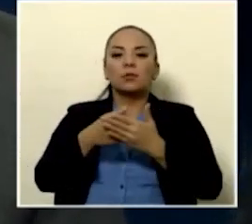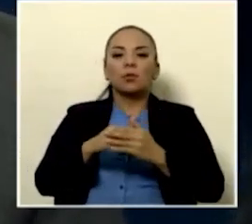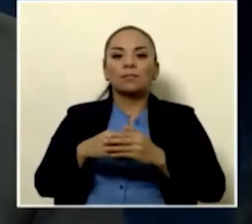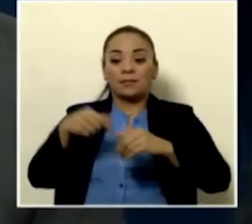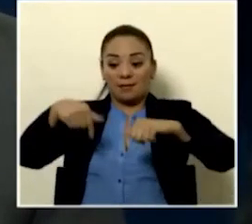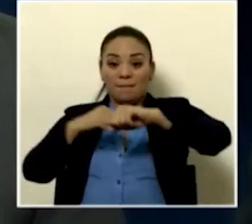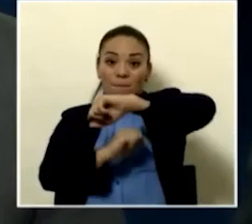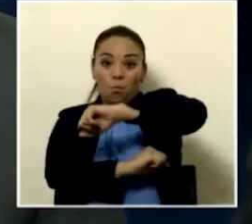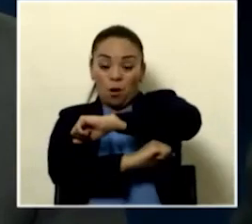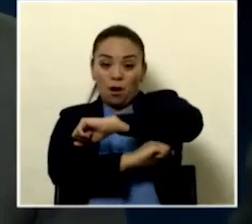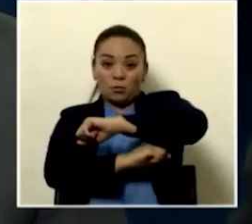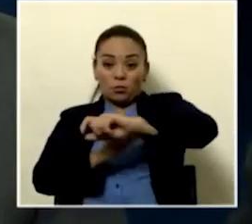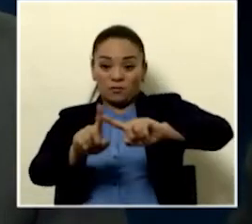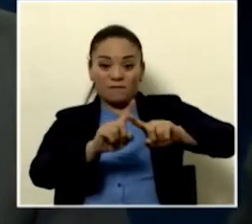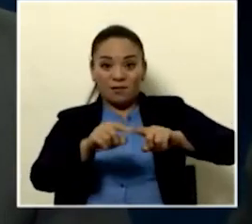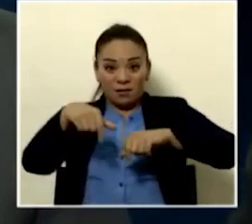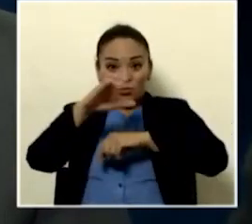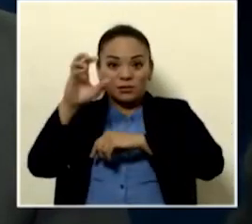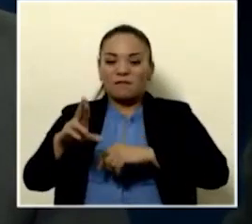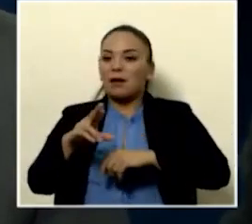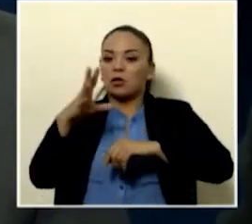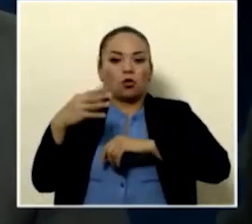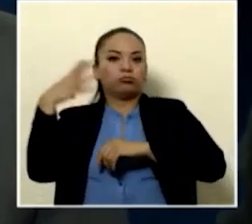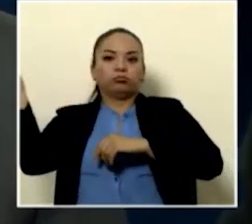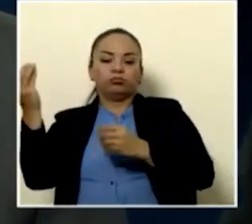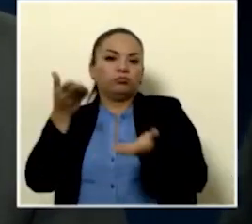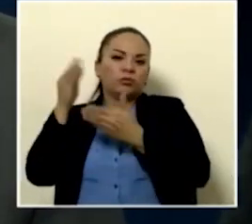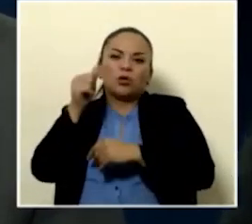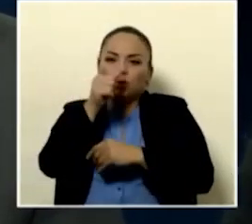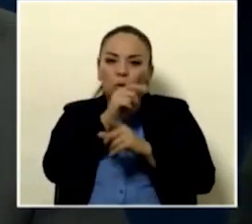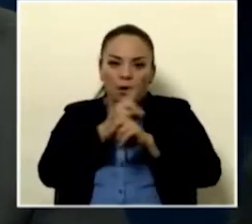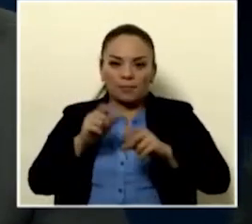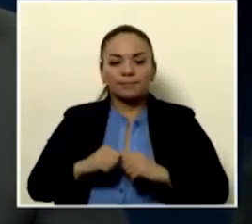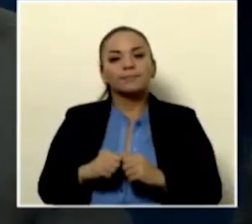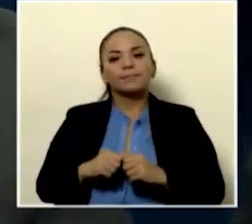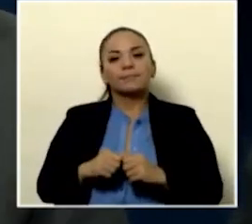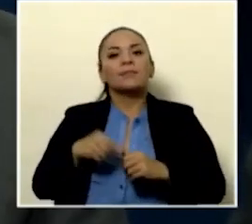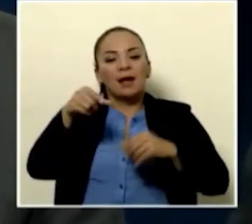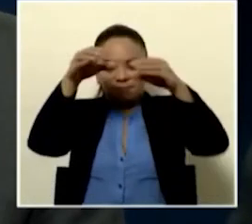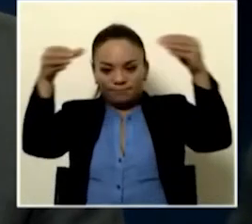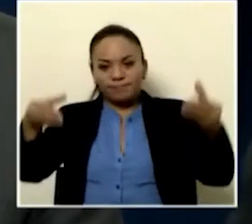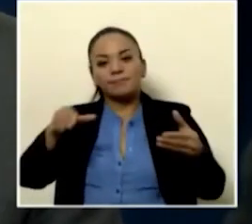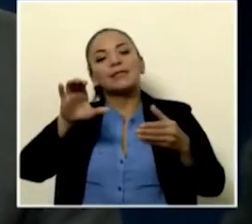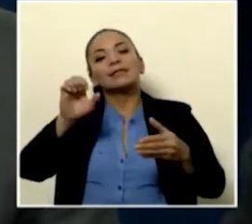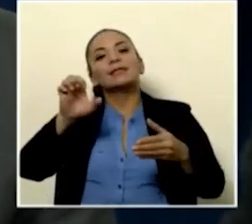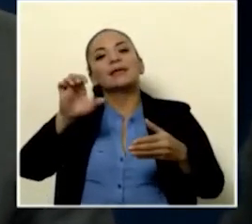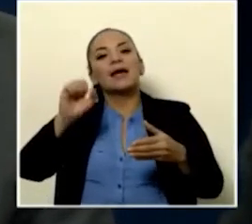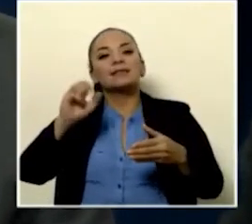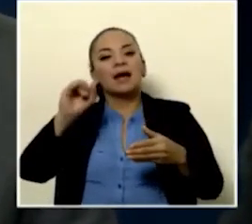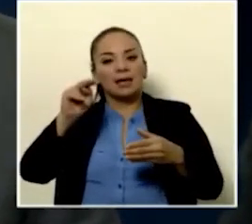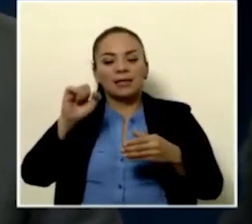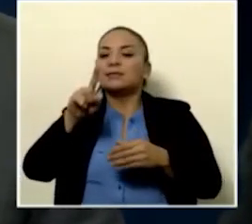puerto de Costa Rica no salga droga. Y ese mecanismo es mediante el escaneo completo del 100% de